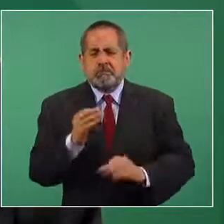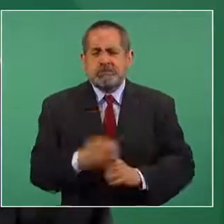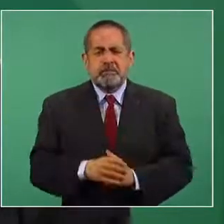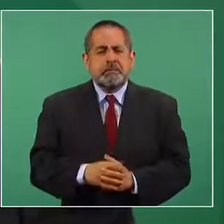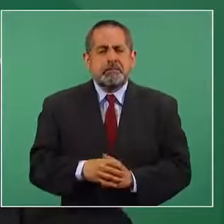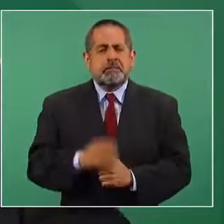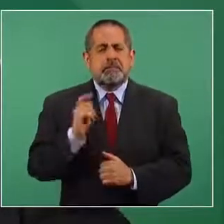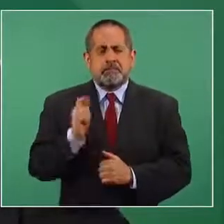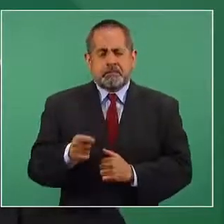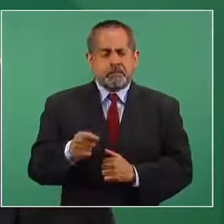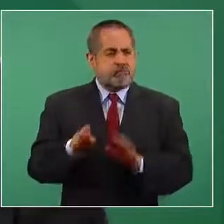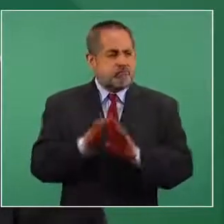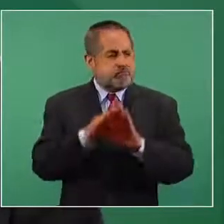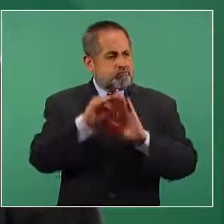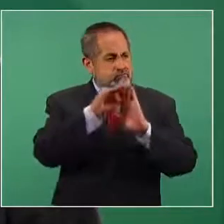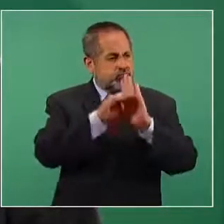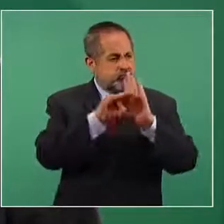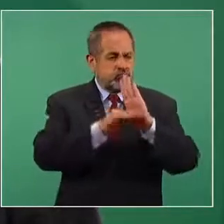de la agenda